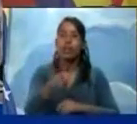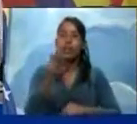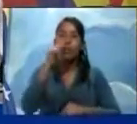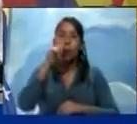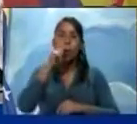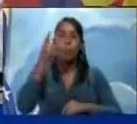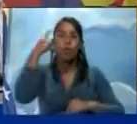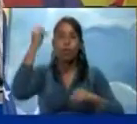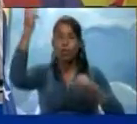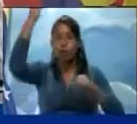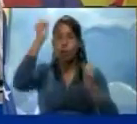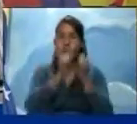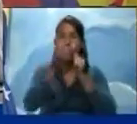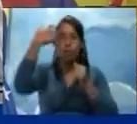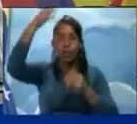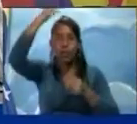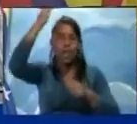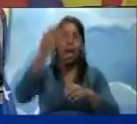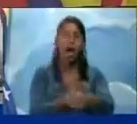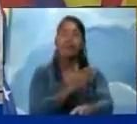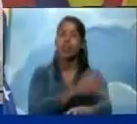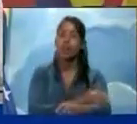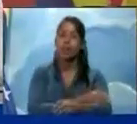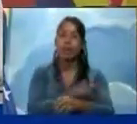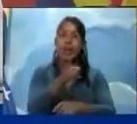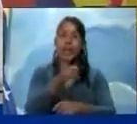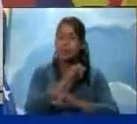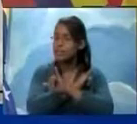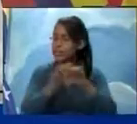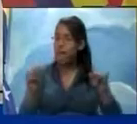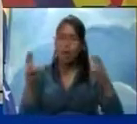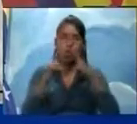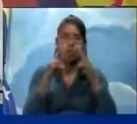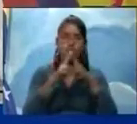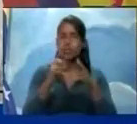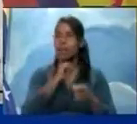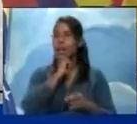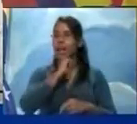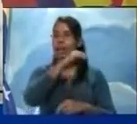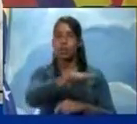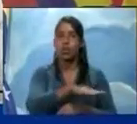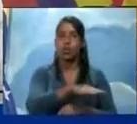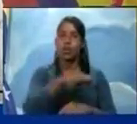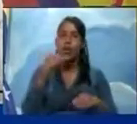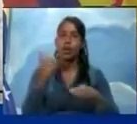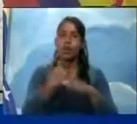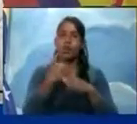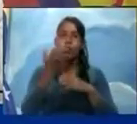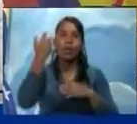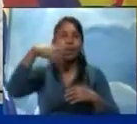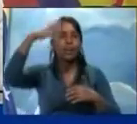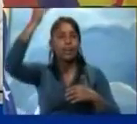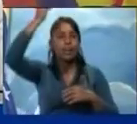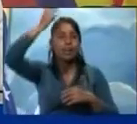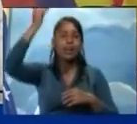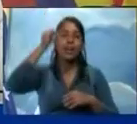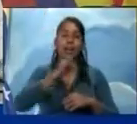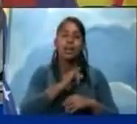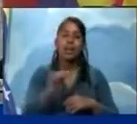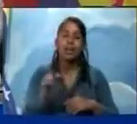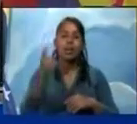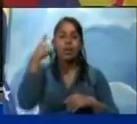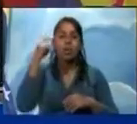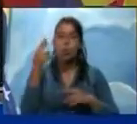con los reyes anteriores. Él ya conocía la historia, como el rey Nabucodonosor,